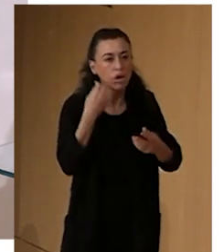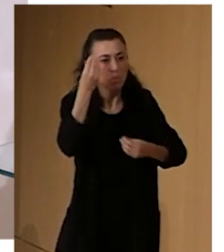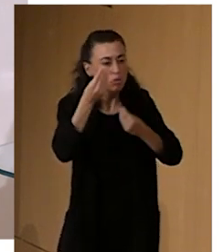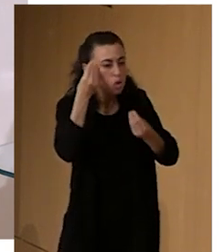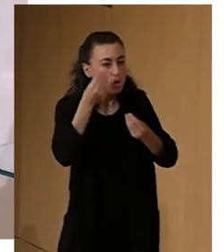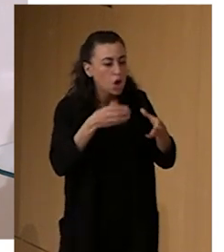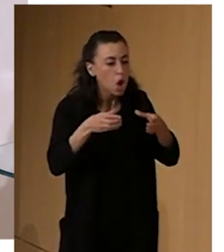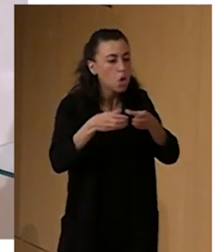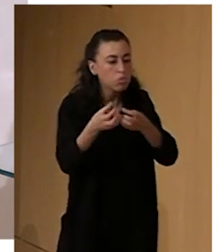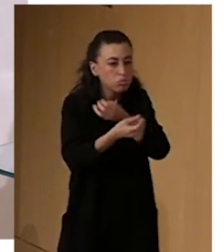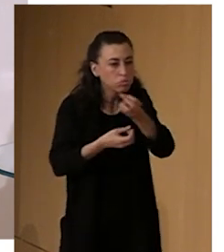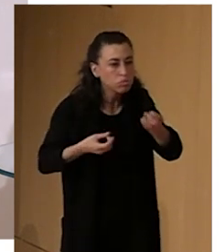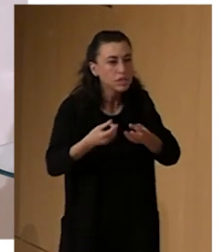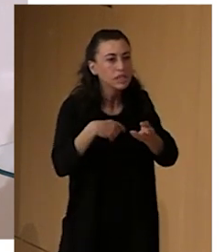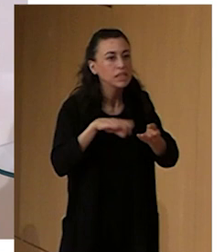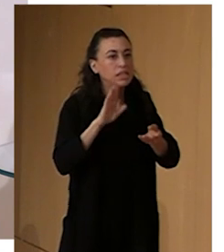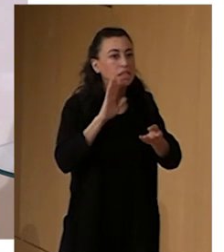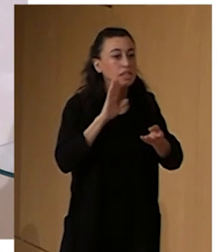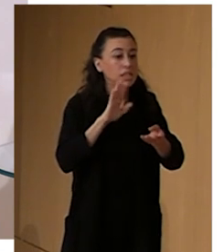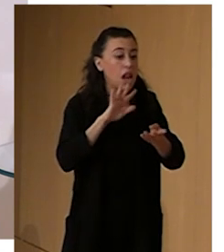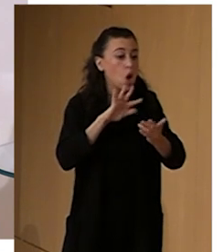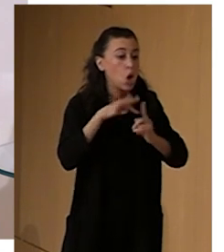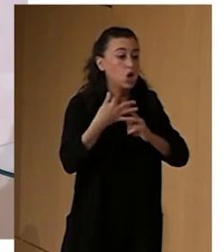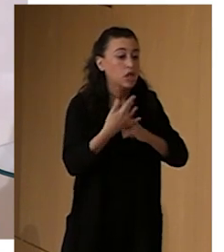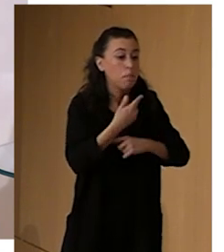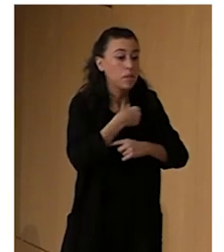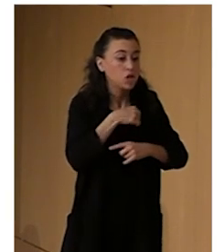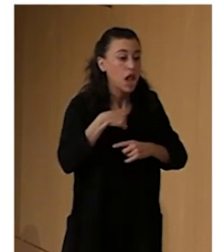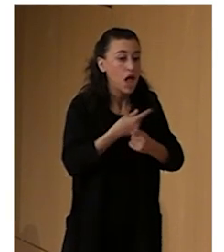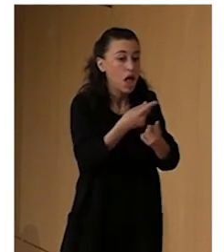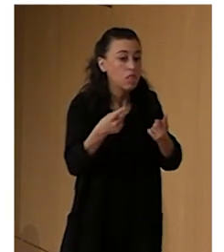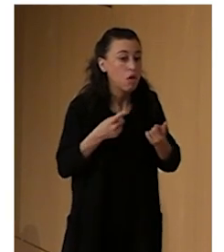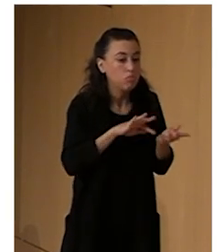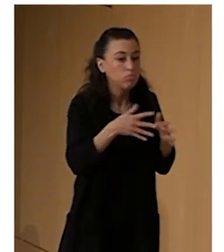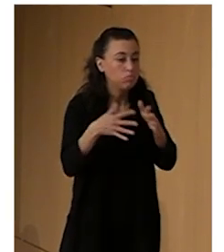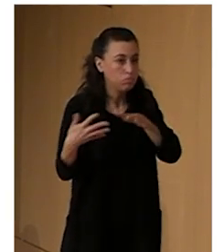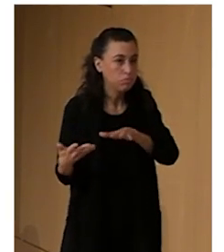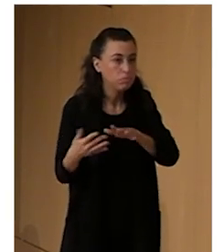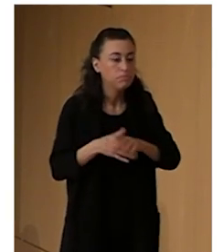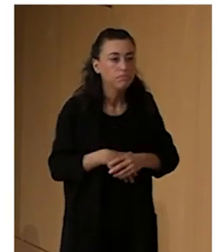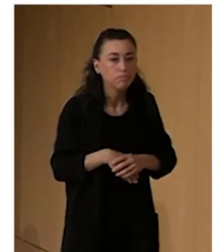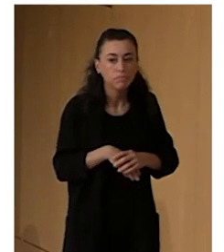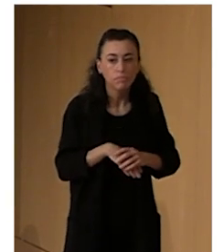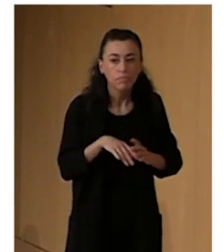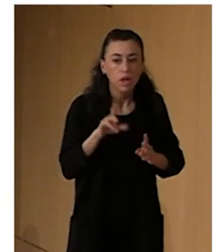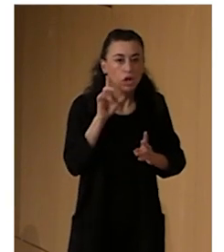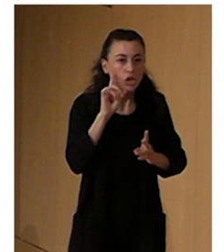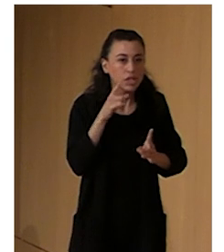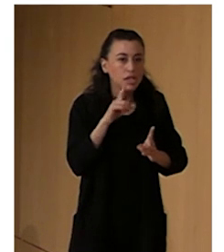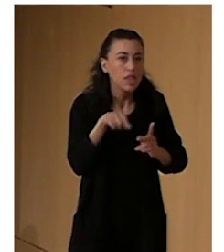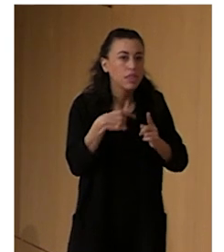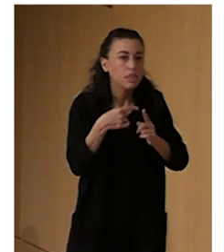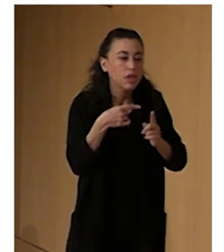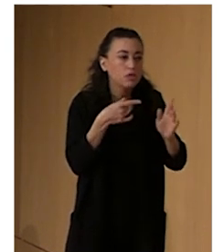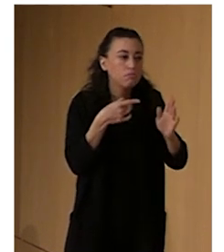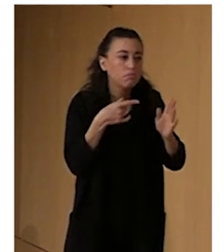esa aplicación a los contextos personales estas son algunas de las obras no sé si va a dar tiempo las tengo luego un poquito en en detalle de los esos